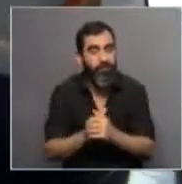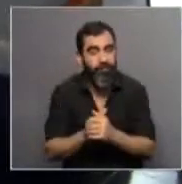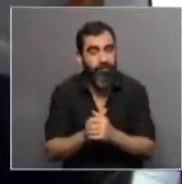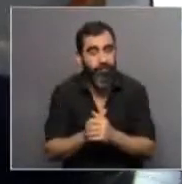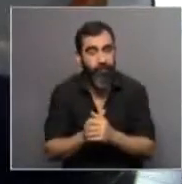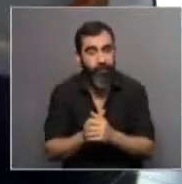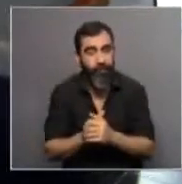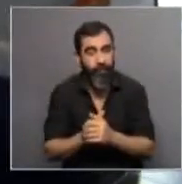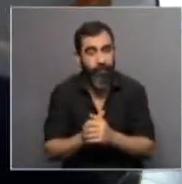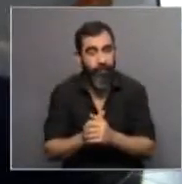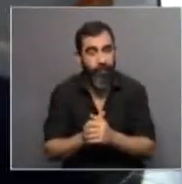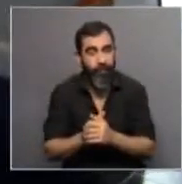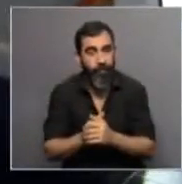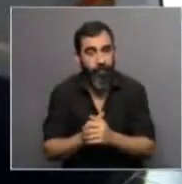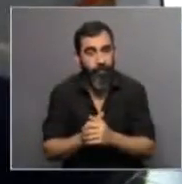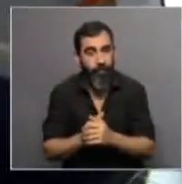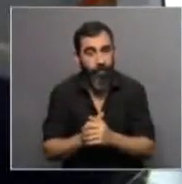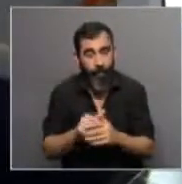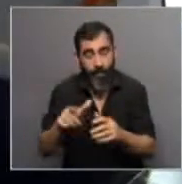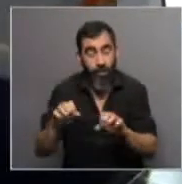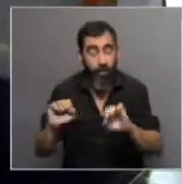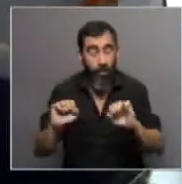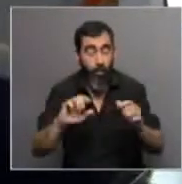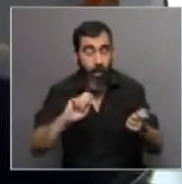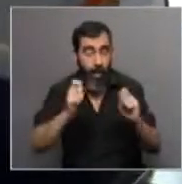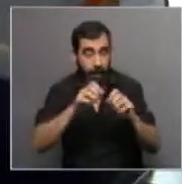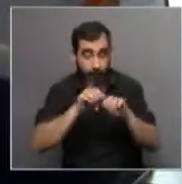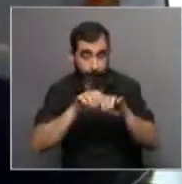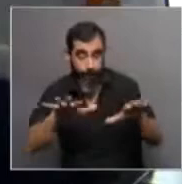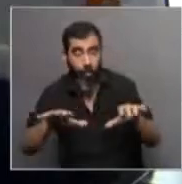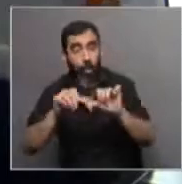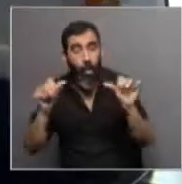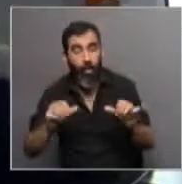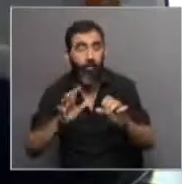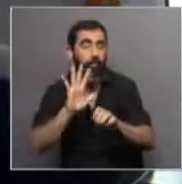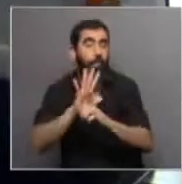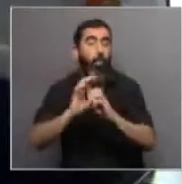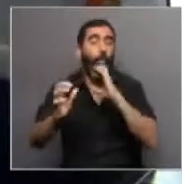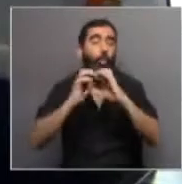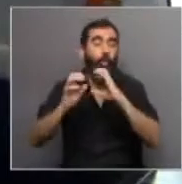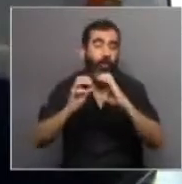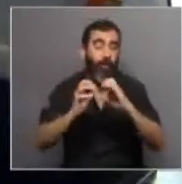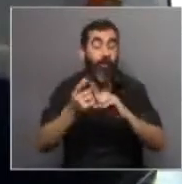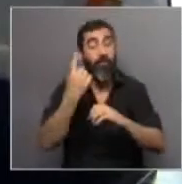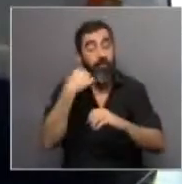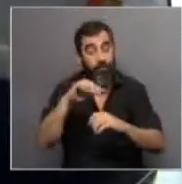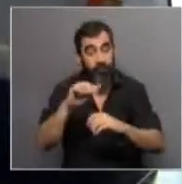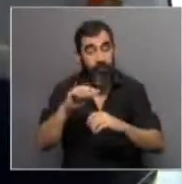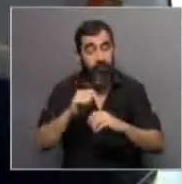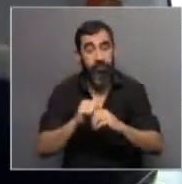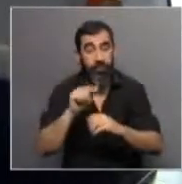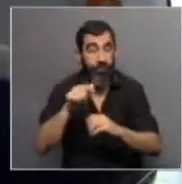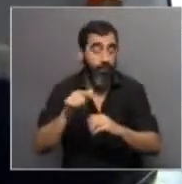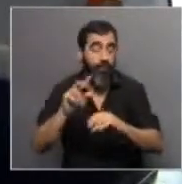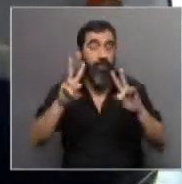junto con ese movimiento iónico es un flujo de corriente. Entonces, básicamente